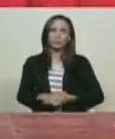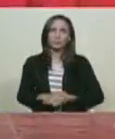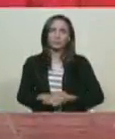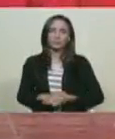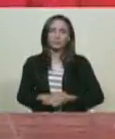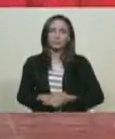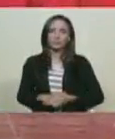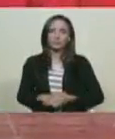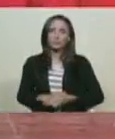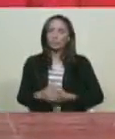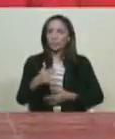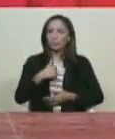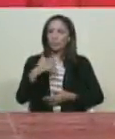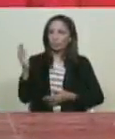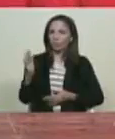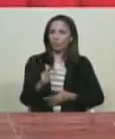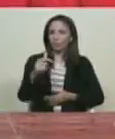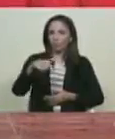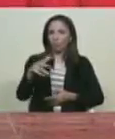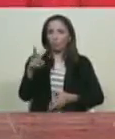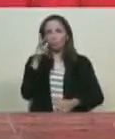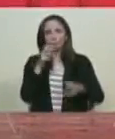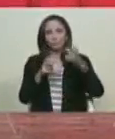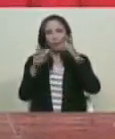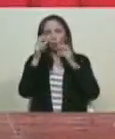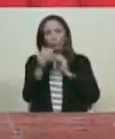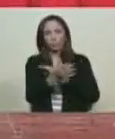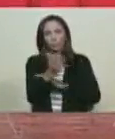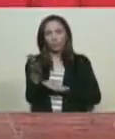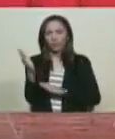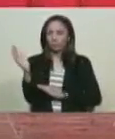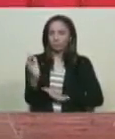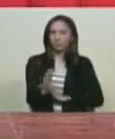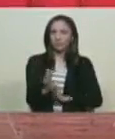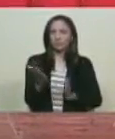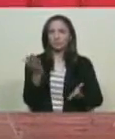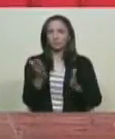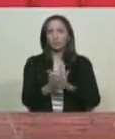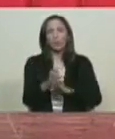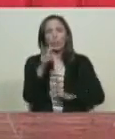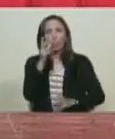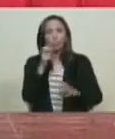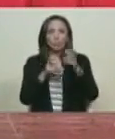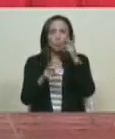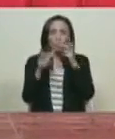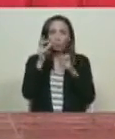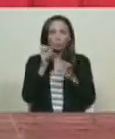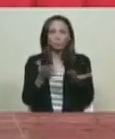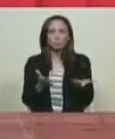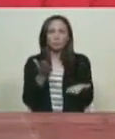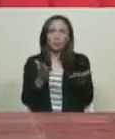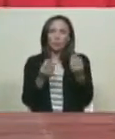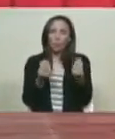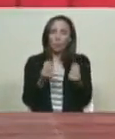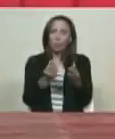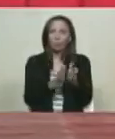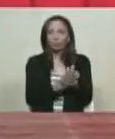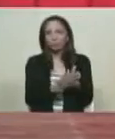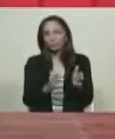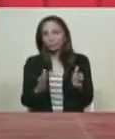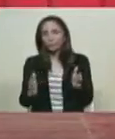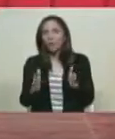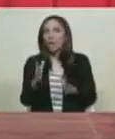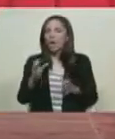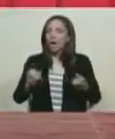Por eso quise venir hoy a escucharlo a ustedes, a escucharlo muy bien, a compartir mi alegría,